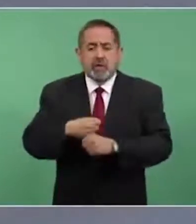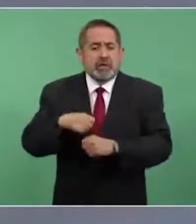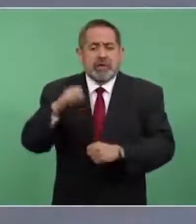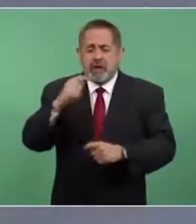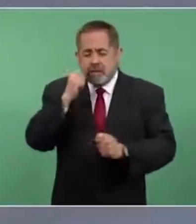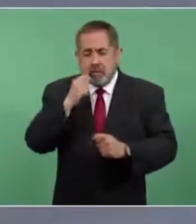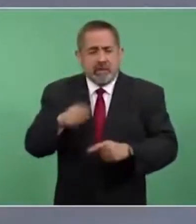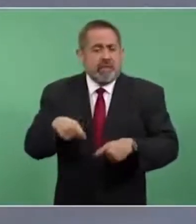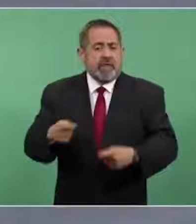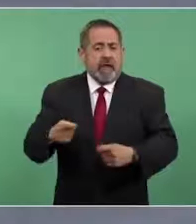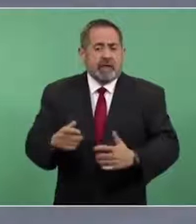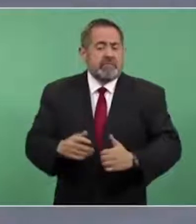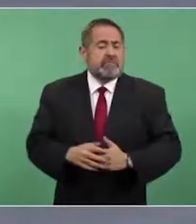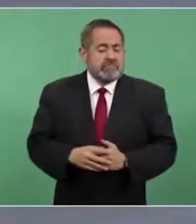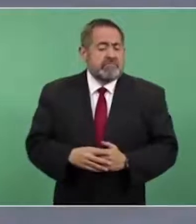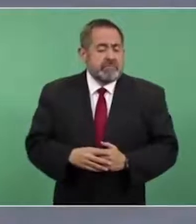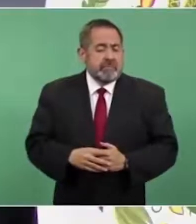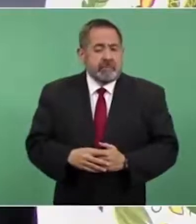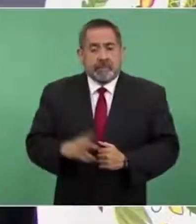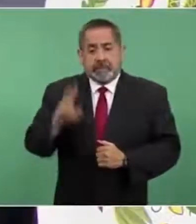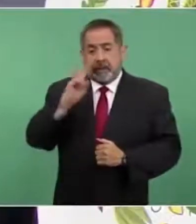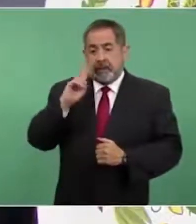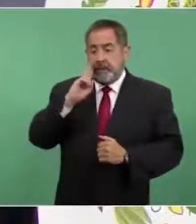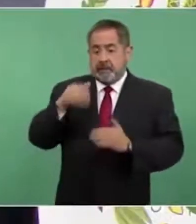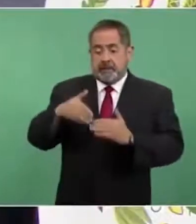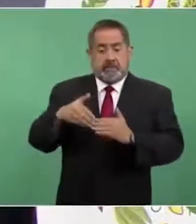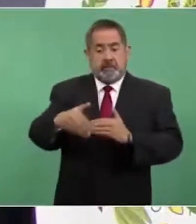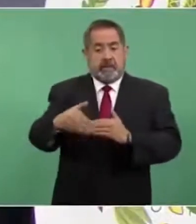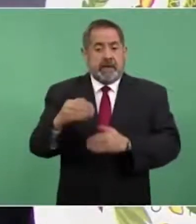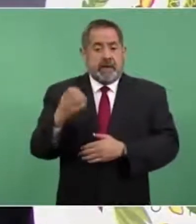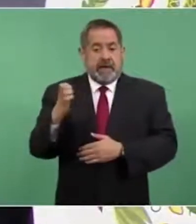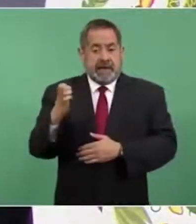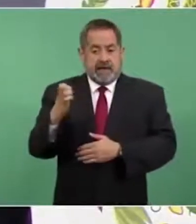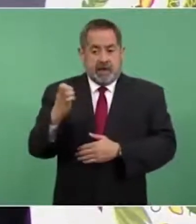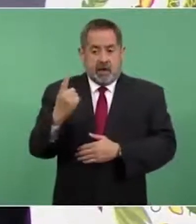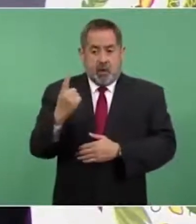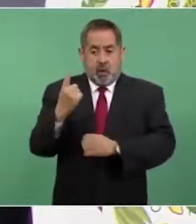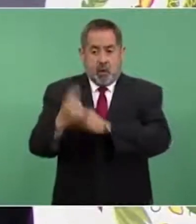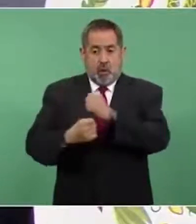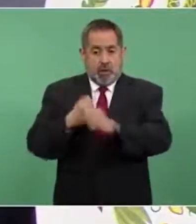A partir de enero del año próximo,